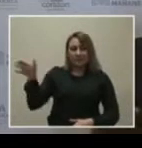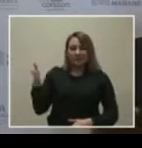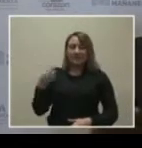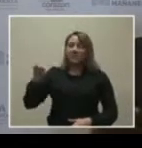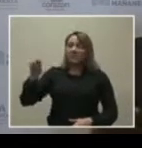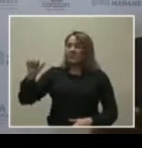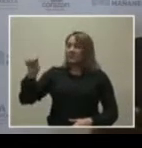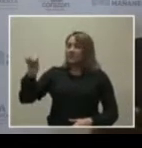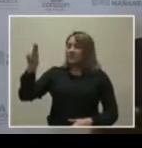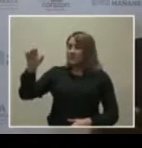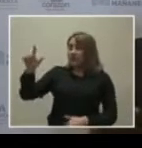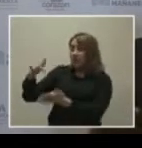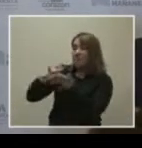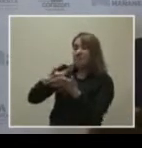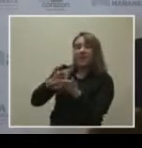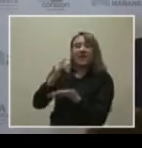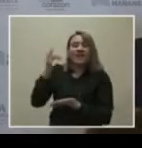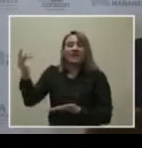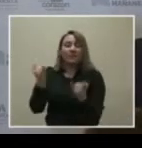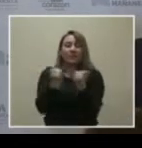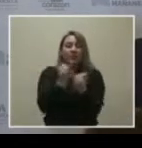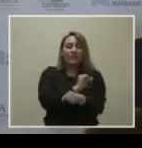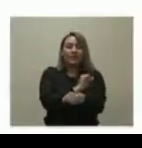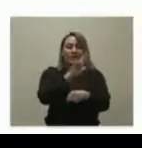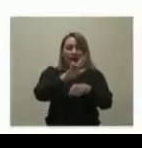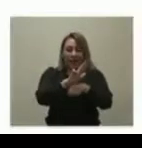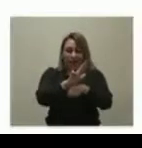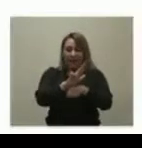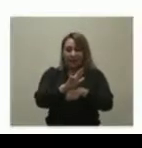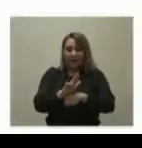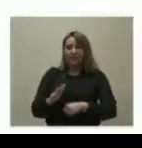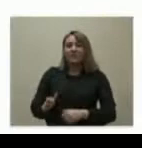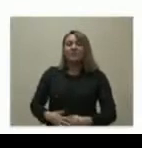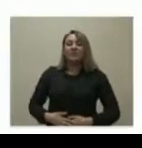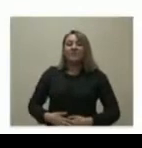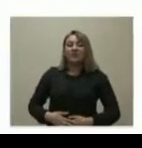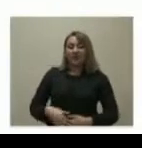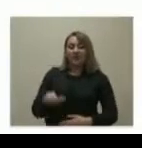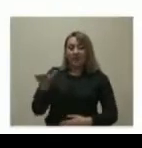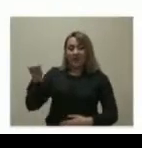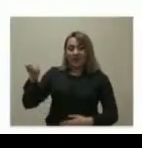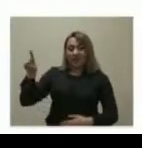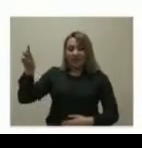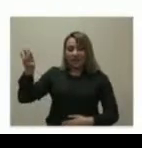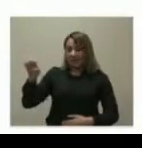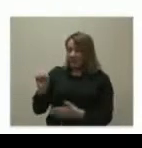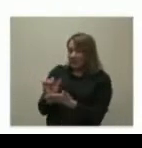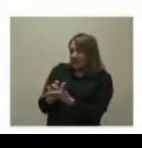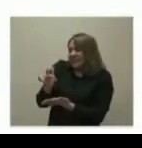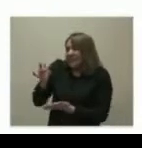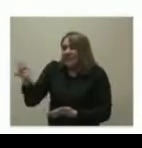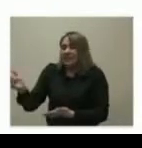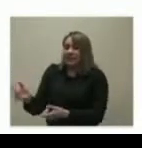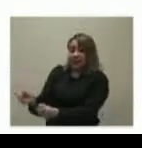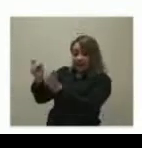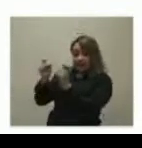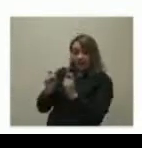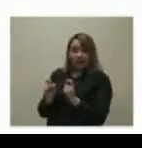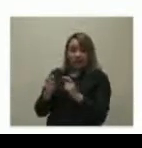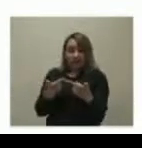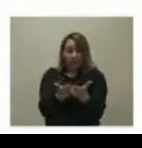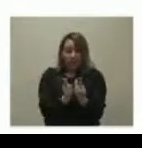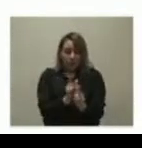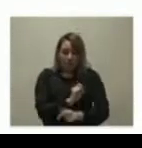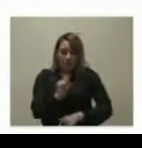de Gobernación, Adán Augusto López Hernández, por el equipo de especialistas en la materia que han asignado para fortalecer